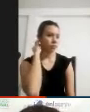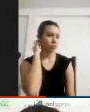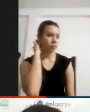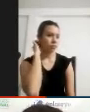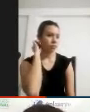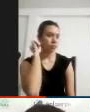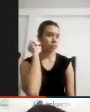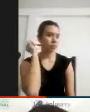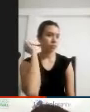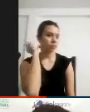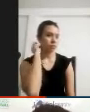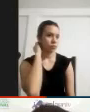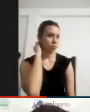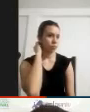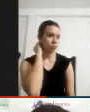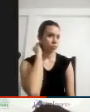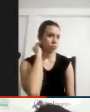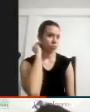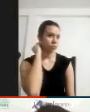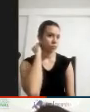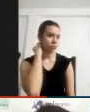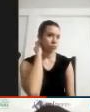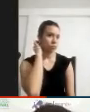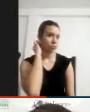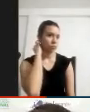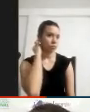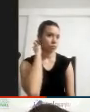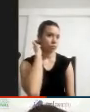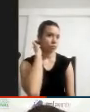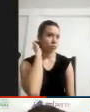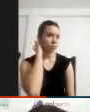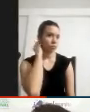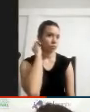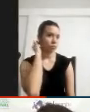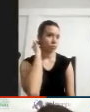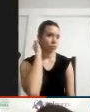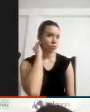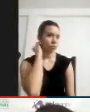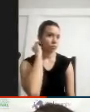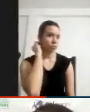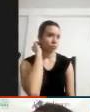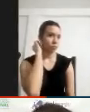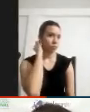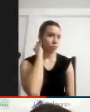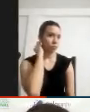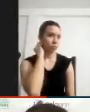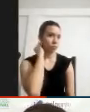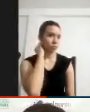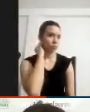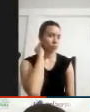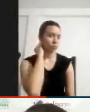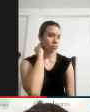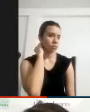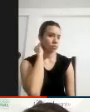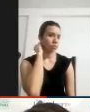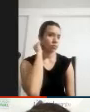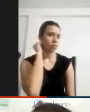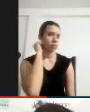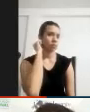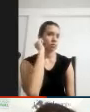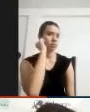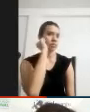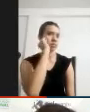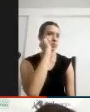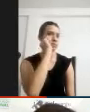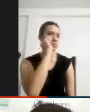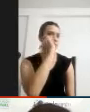la asistencia jurídica que el usuario requiere, garantizarle los derechos que él pretende bien constituir o